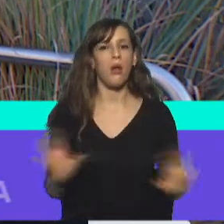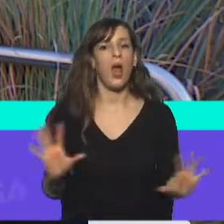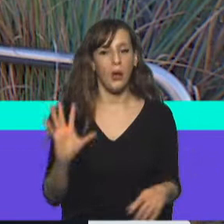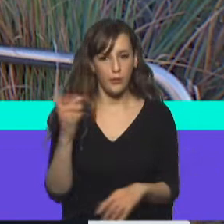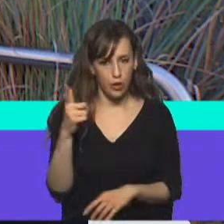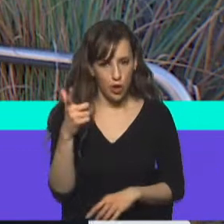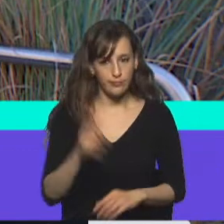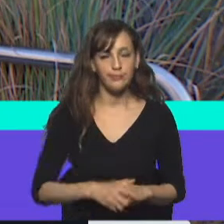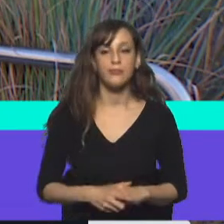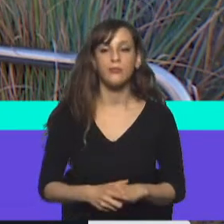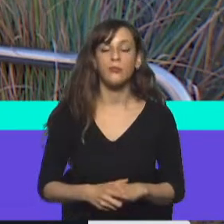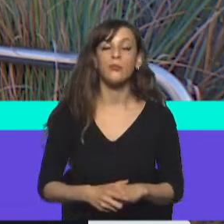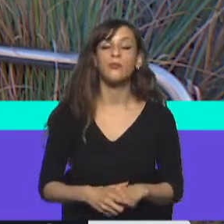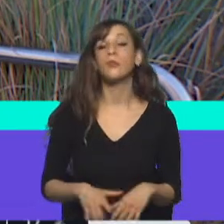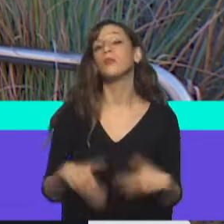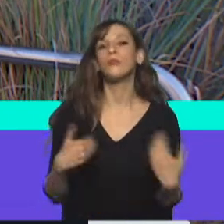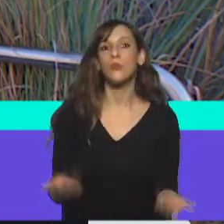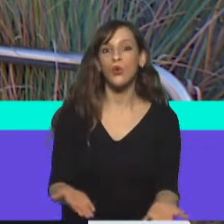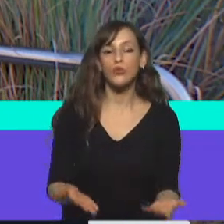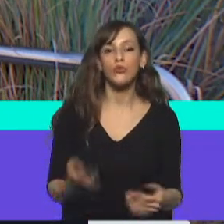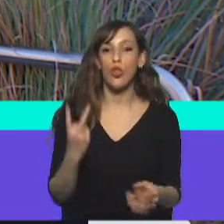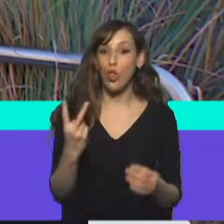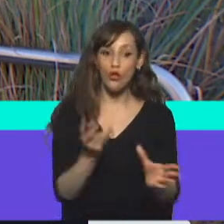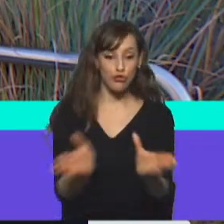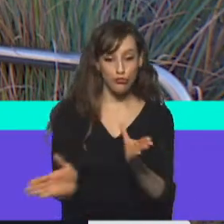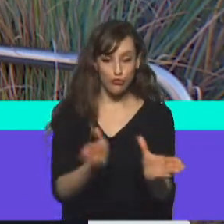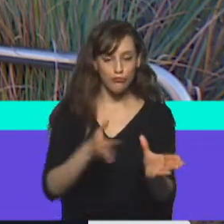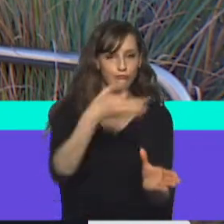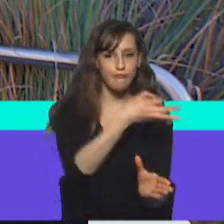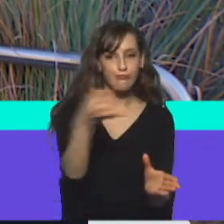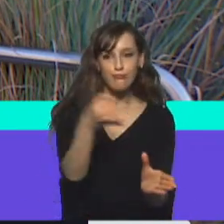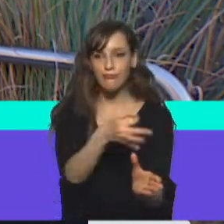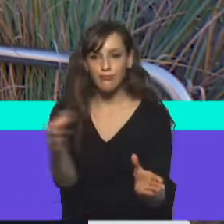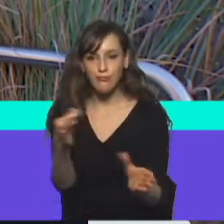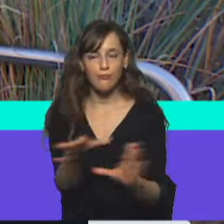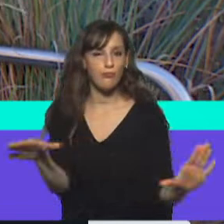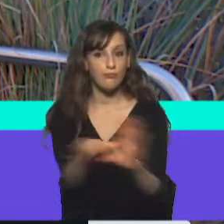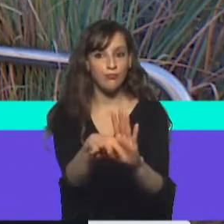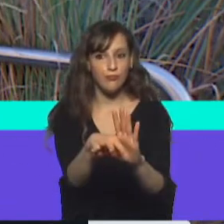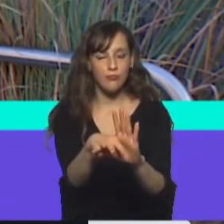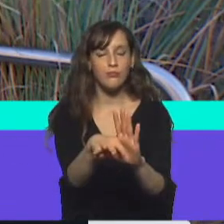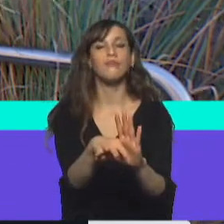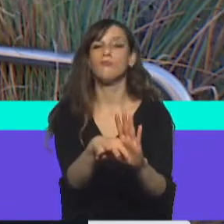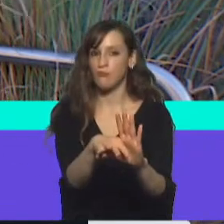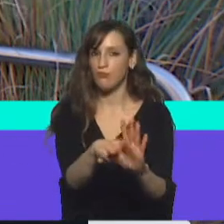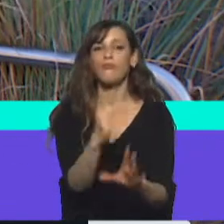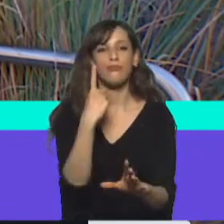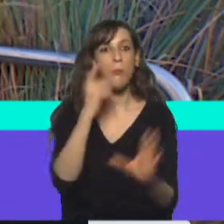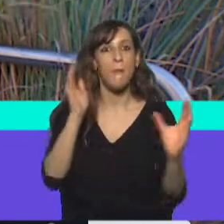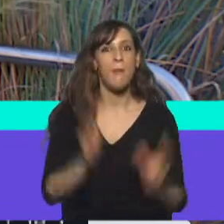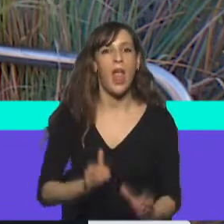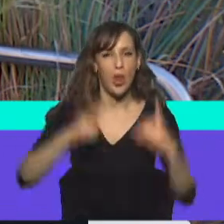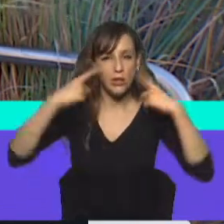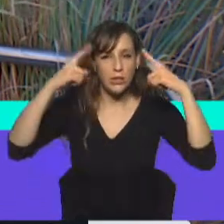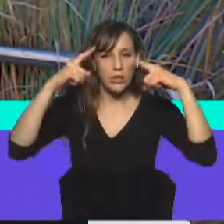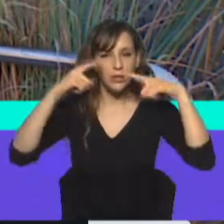efectos adversos. Entonces se cumplen los dos aspectos, la eficacia en términos de control de las crisis, la